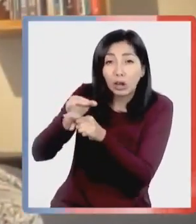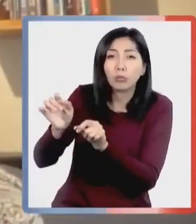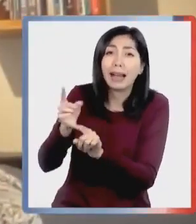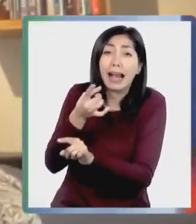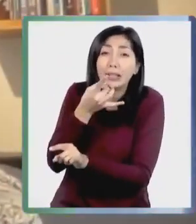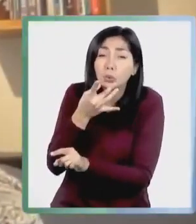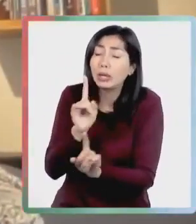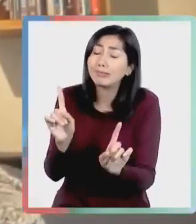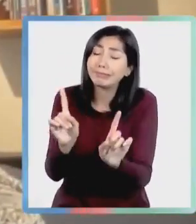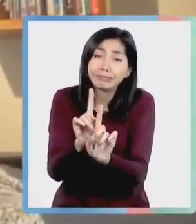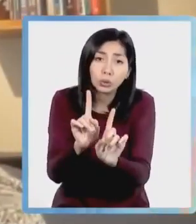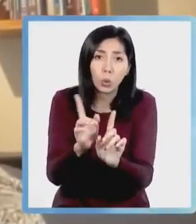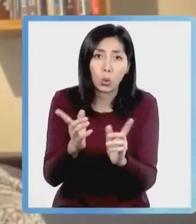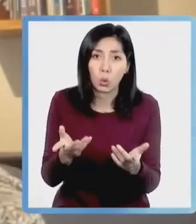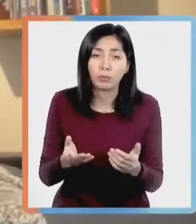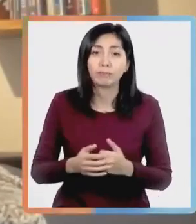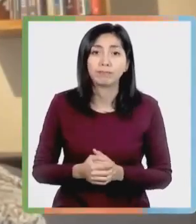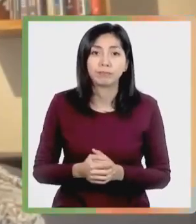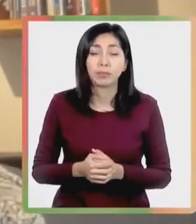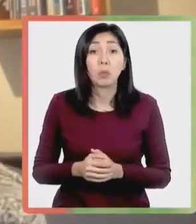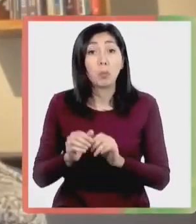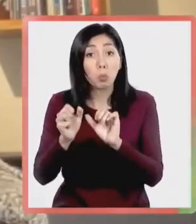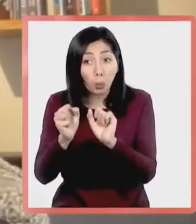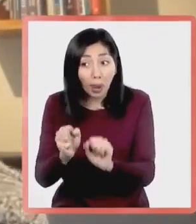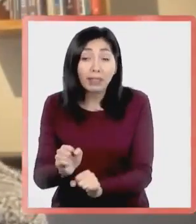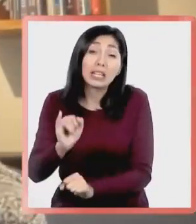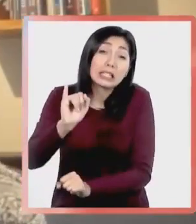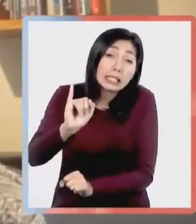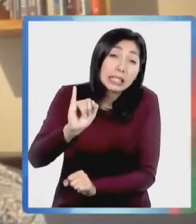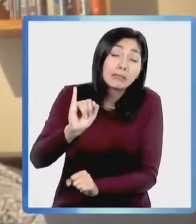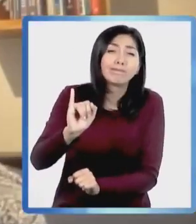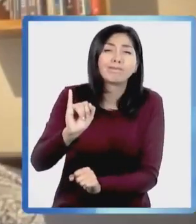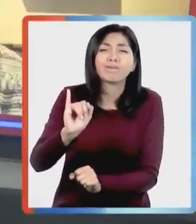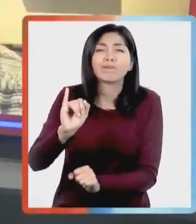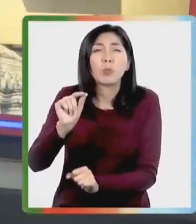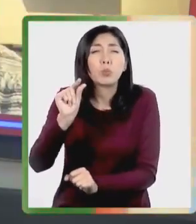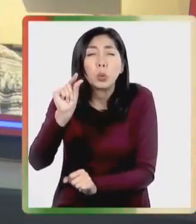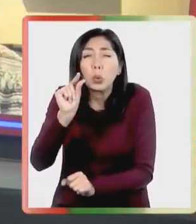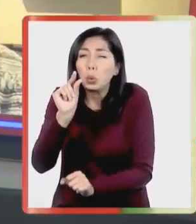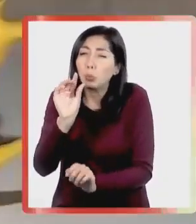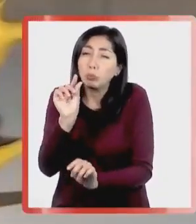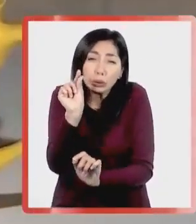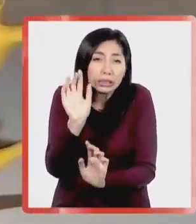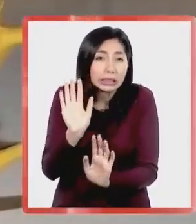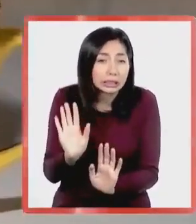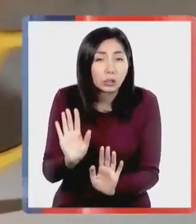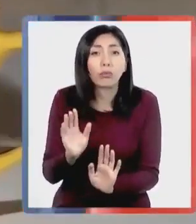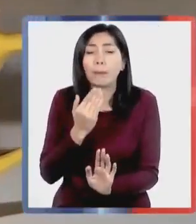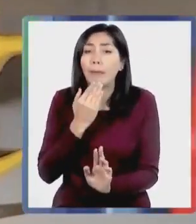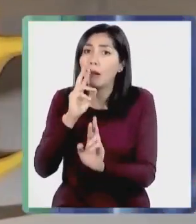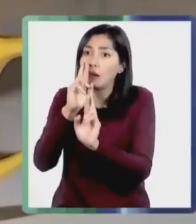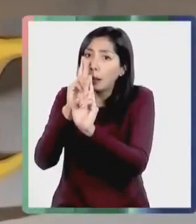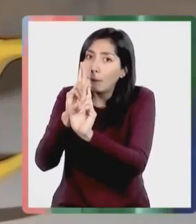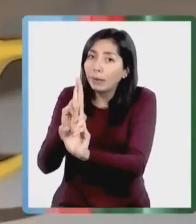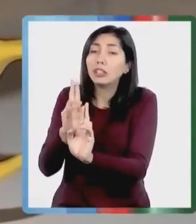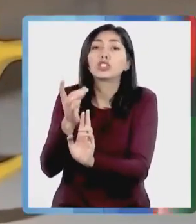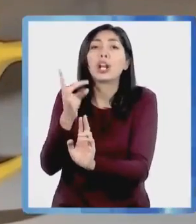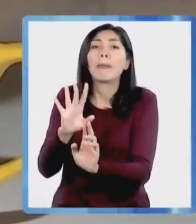la recomendación es que no usen azúcar, es que lo pueden hacer de manera muy moderada,